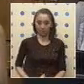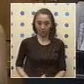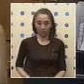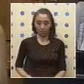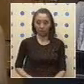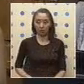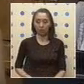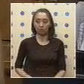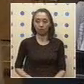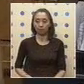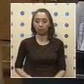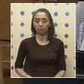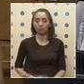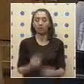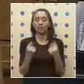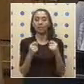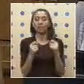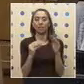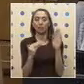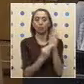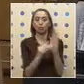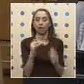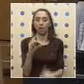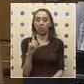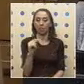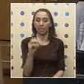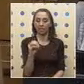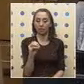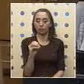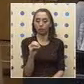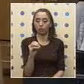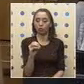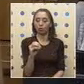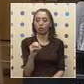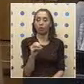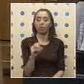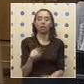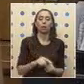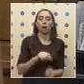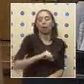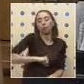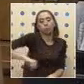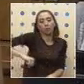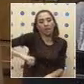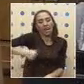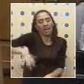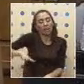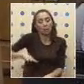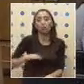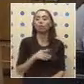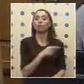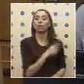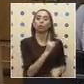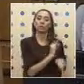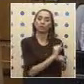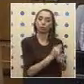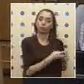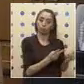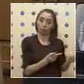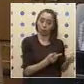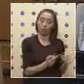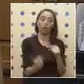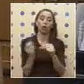está tratando de tipificar como delito la ilusión y dándole facultades a un organismo público para que la pueda